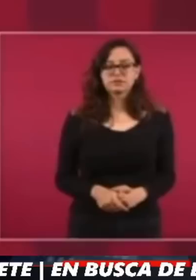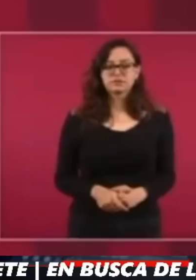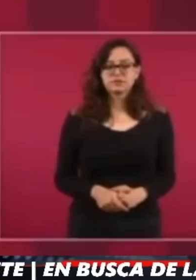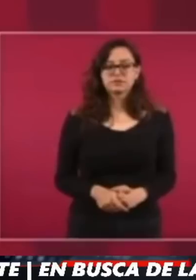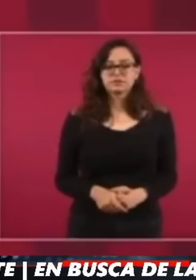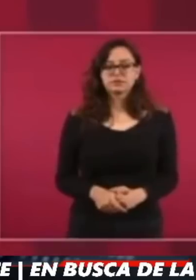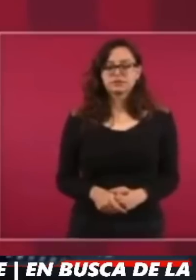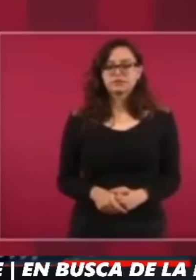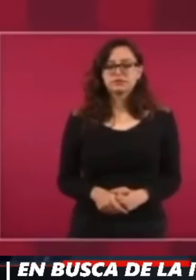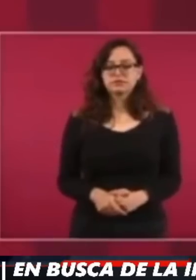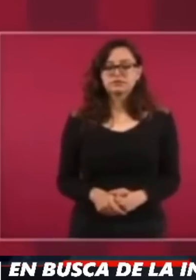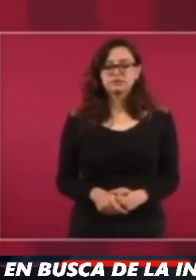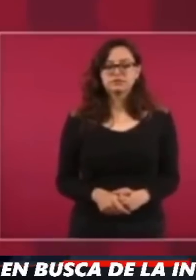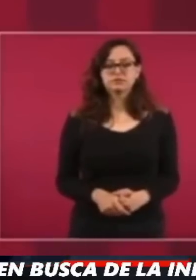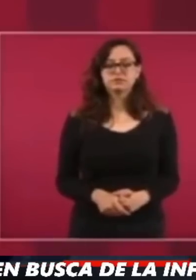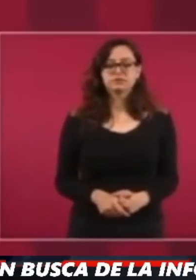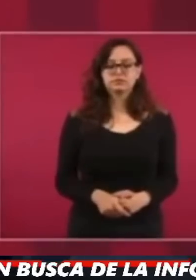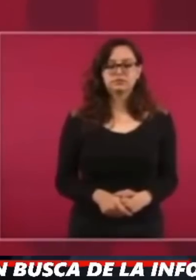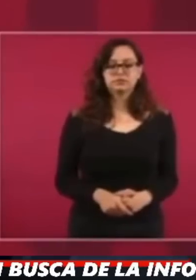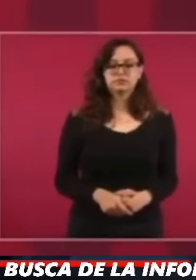ella va a estar como